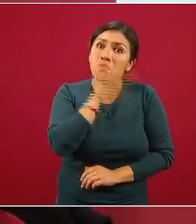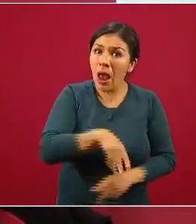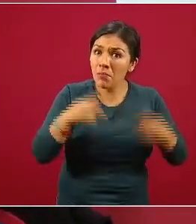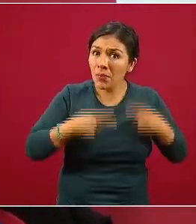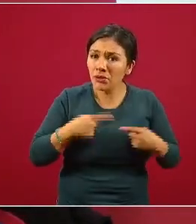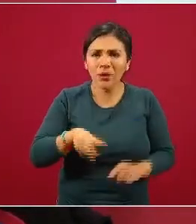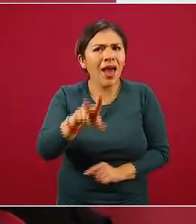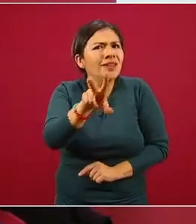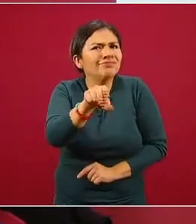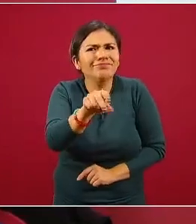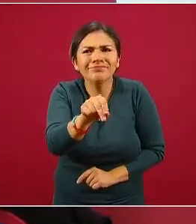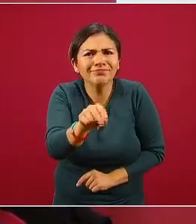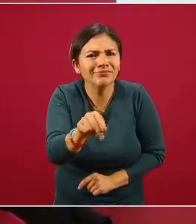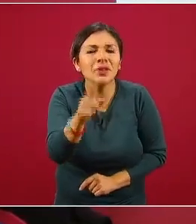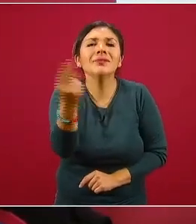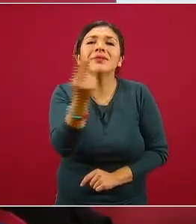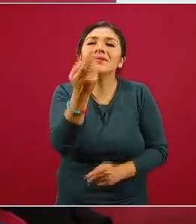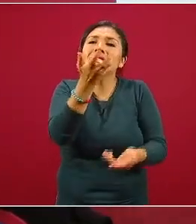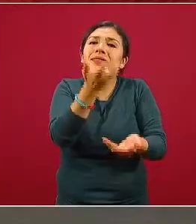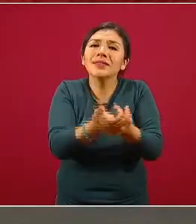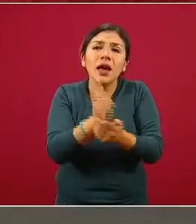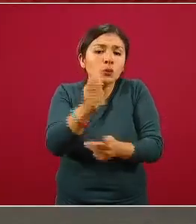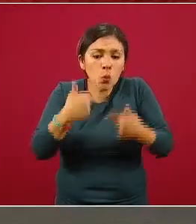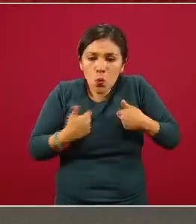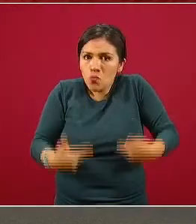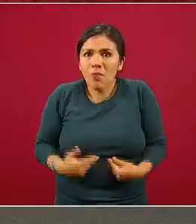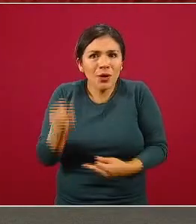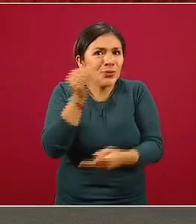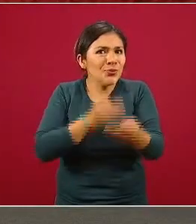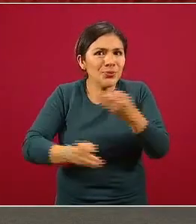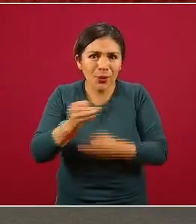el trabajo. Necesitamos descansar, somos humanos todos.